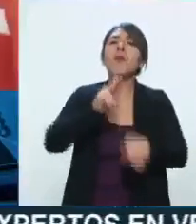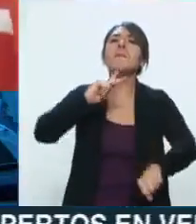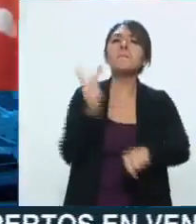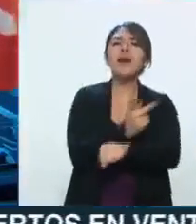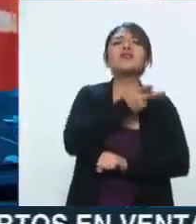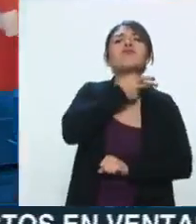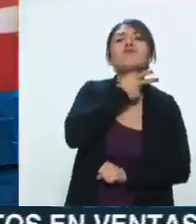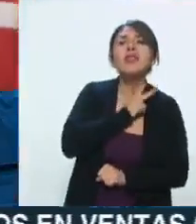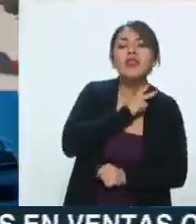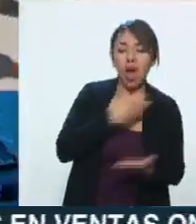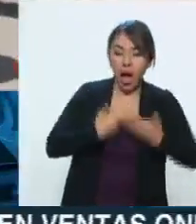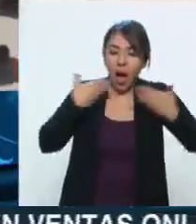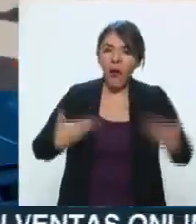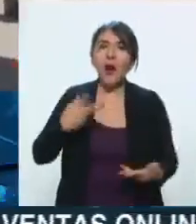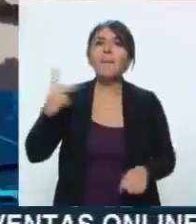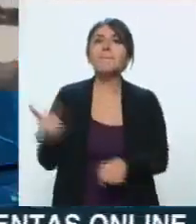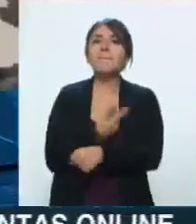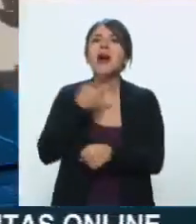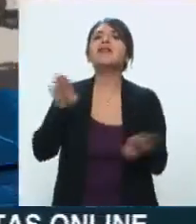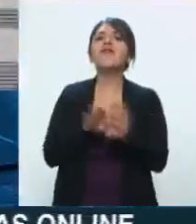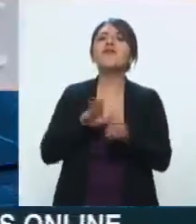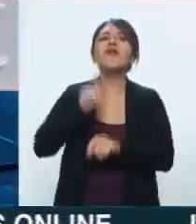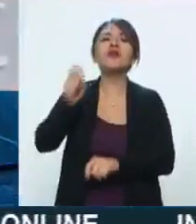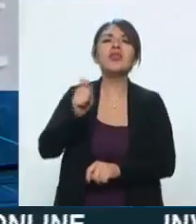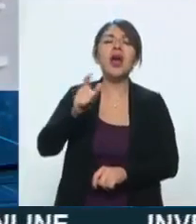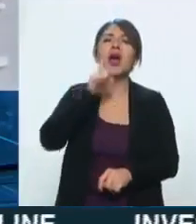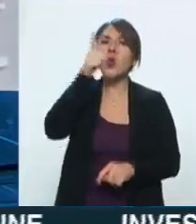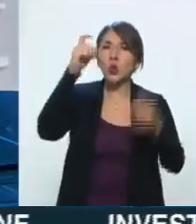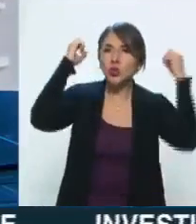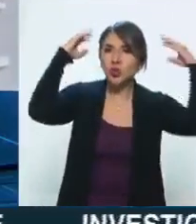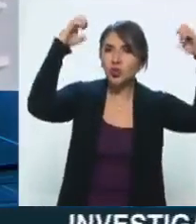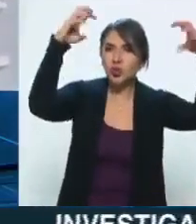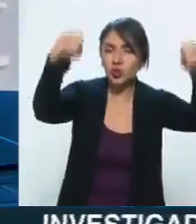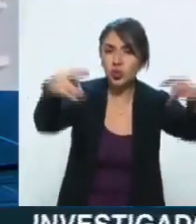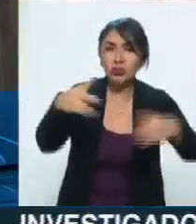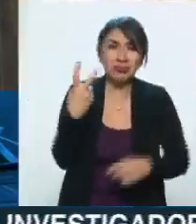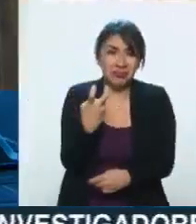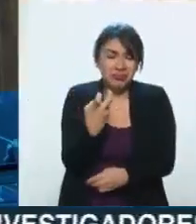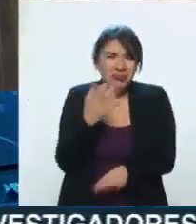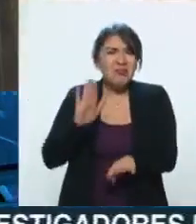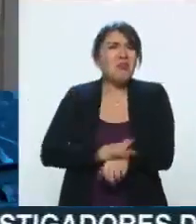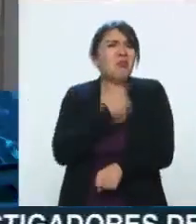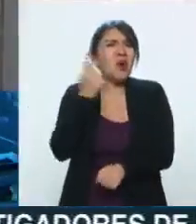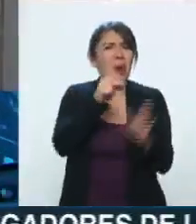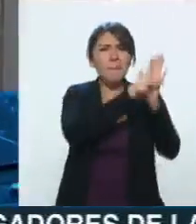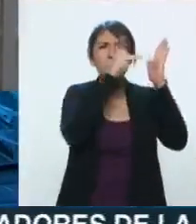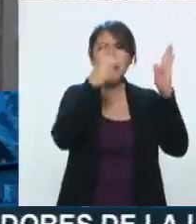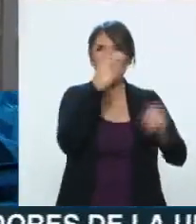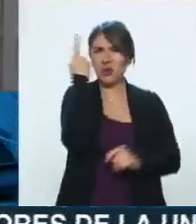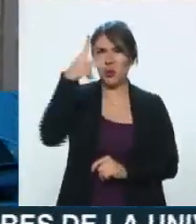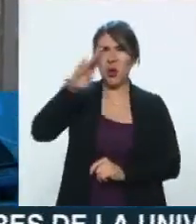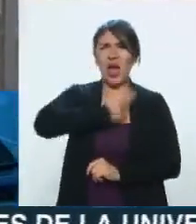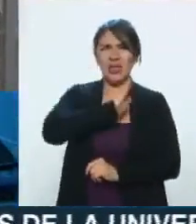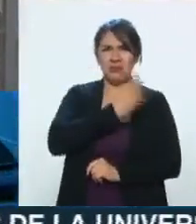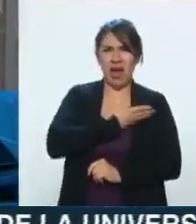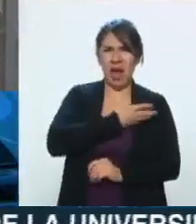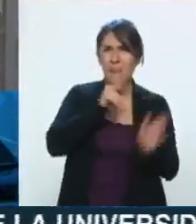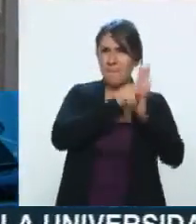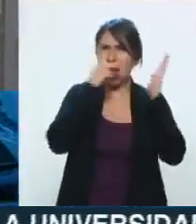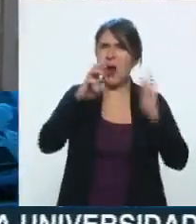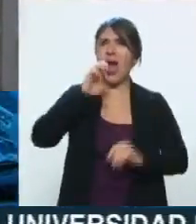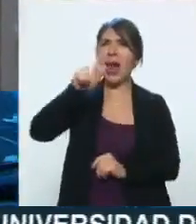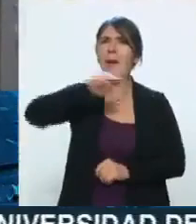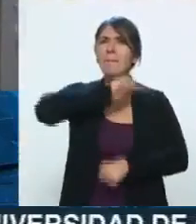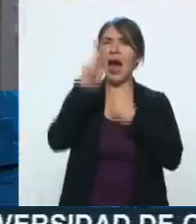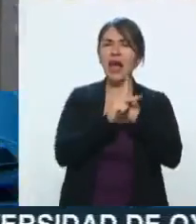está sucediendo en el caso de la electricidad. ¿Por qué el periódico español El País se